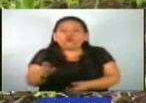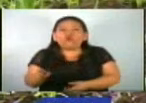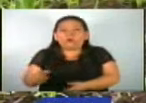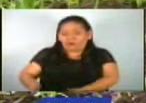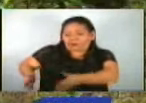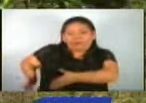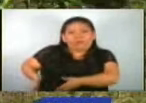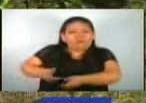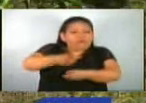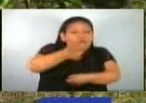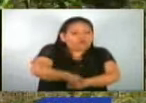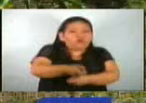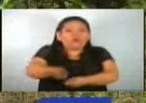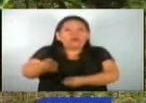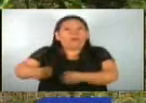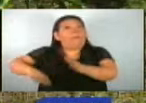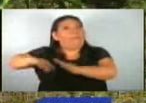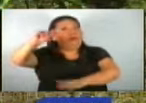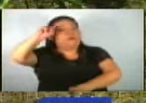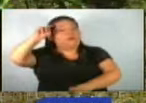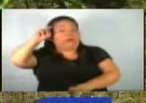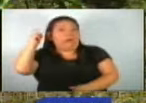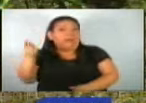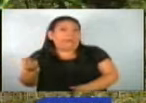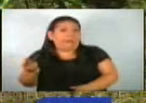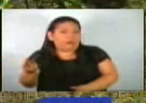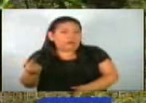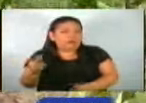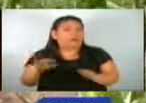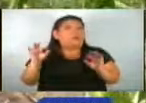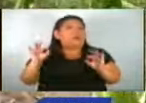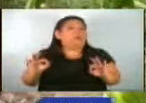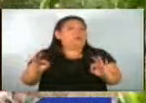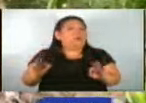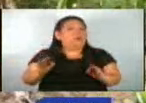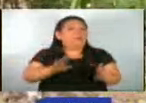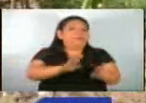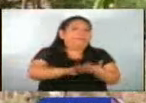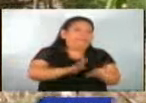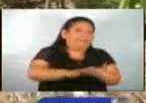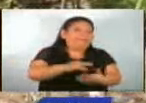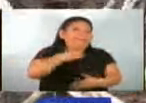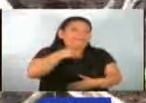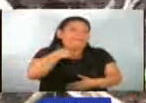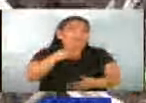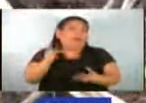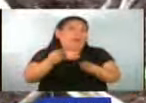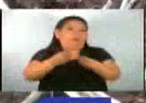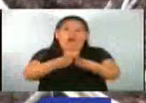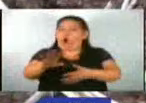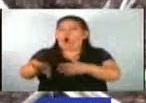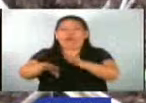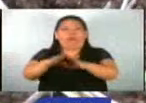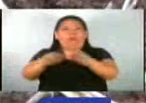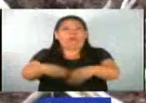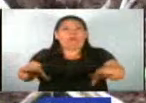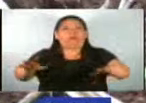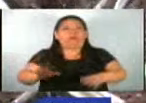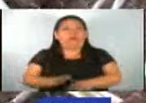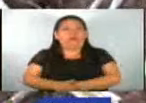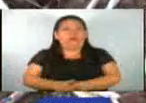es cierto, eleva el costo de producción, pero es mejor elevar el costo de producción antes que perderlo todo.